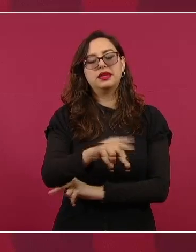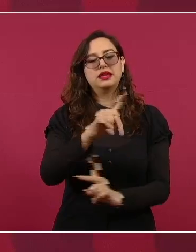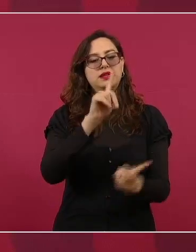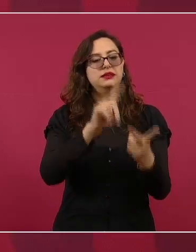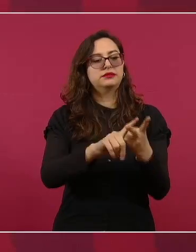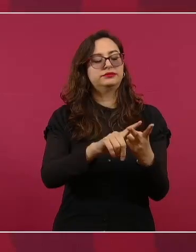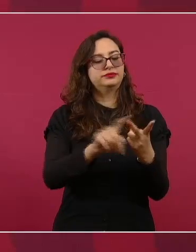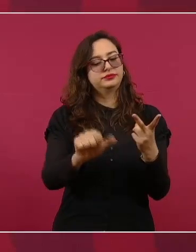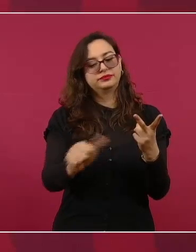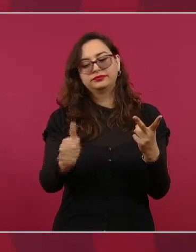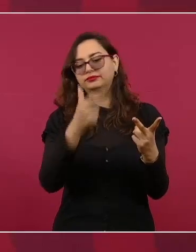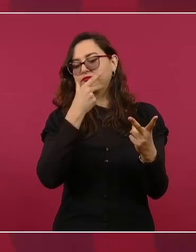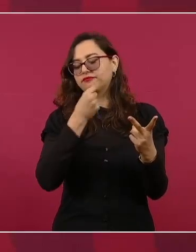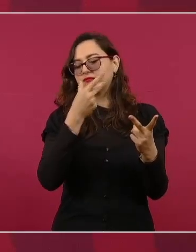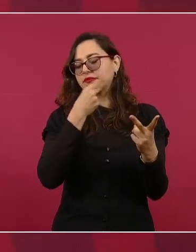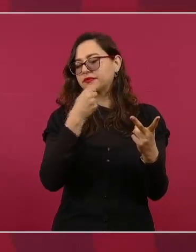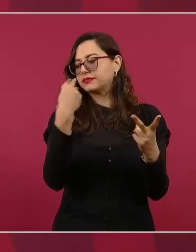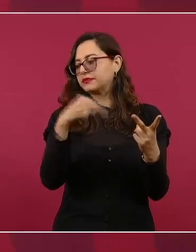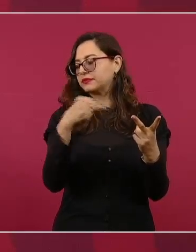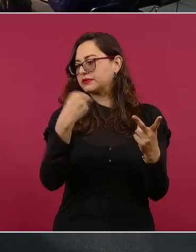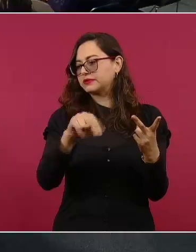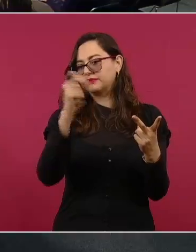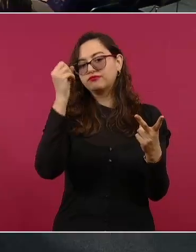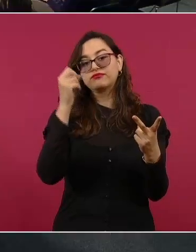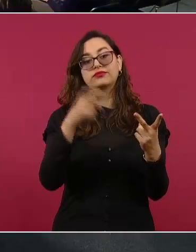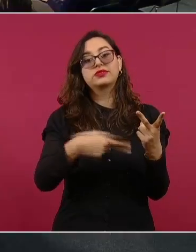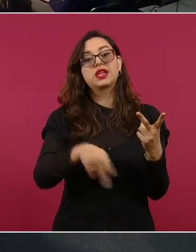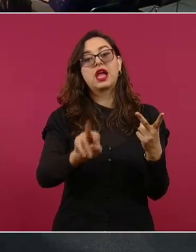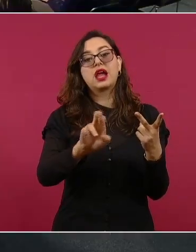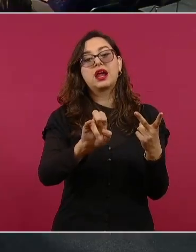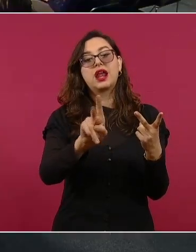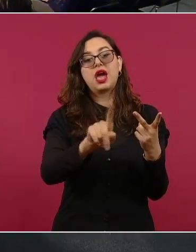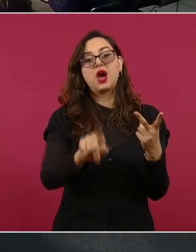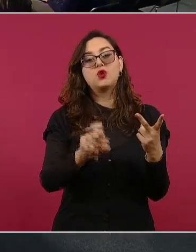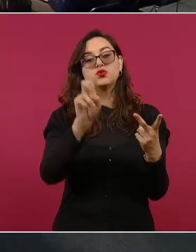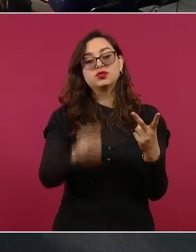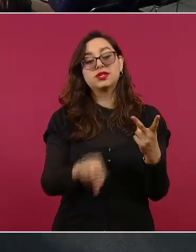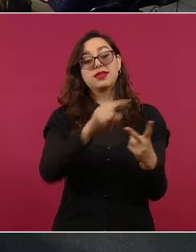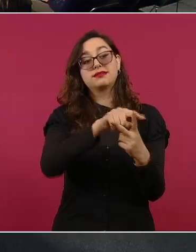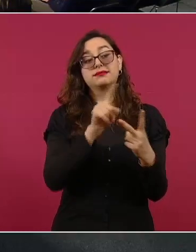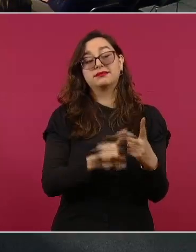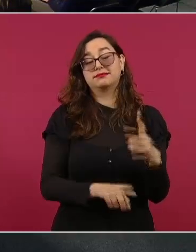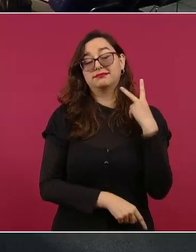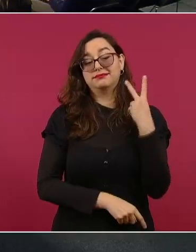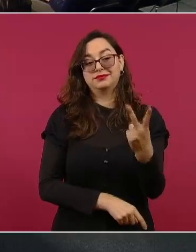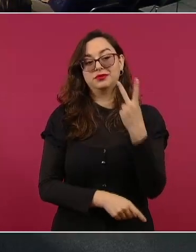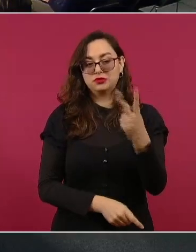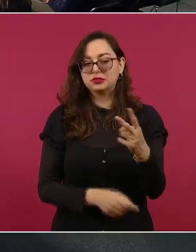¿cómo se llama el otro? Krause. Imagínense para que